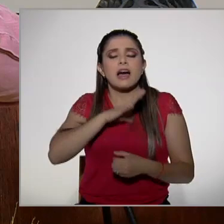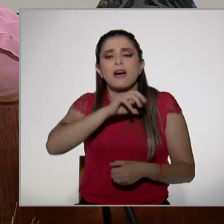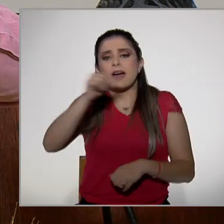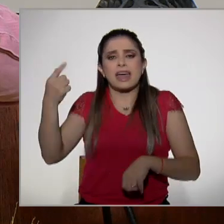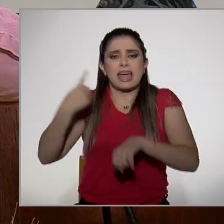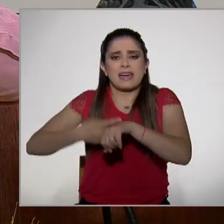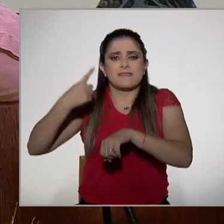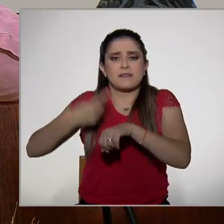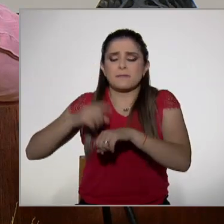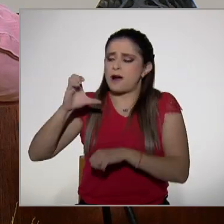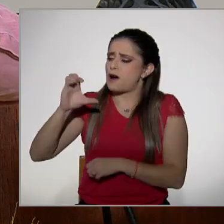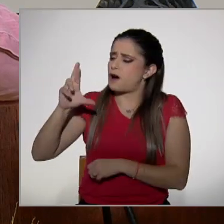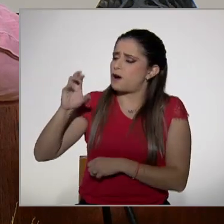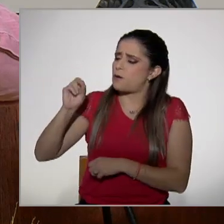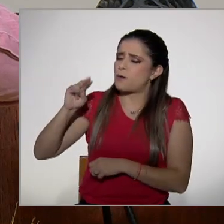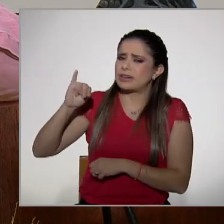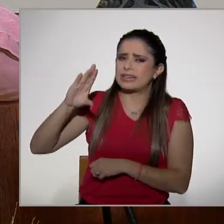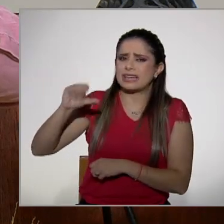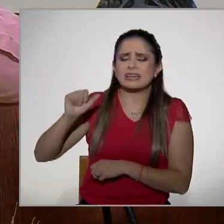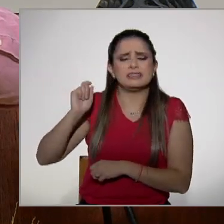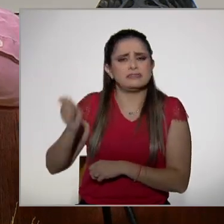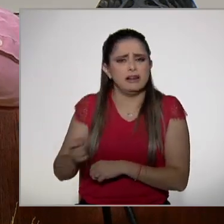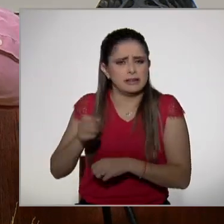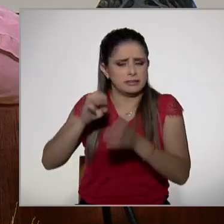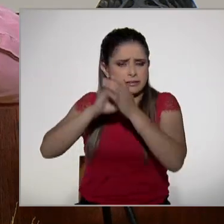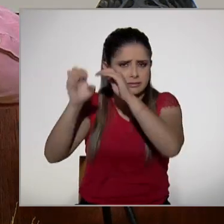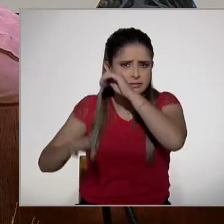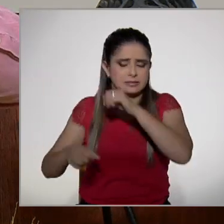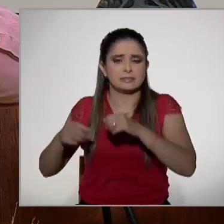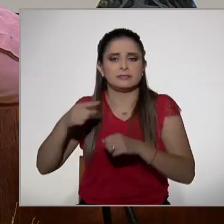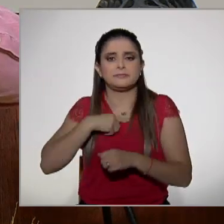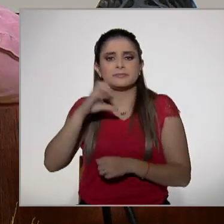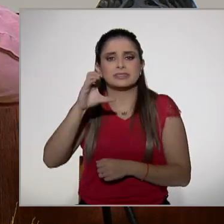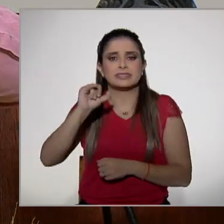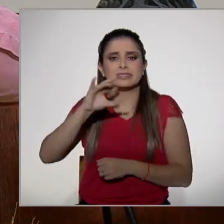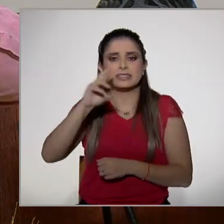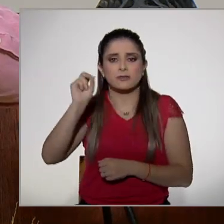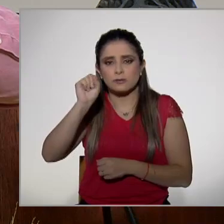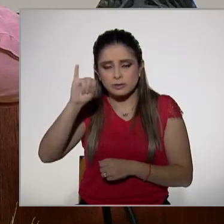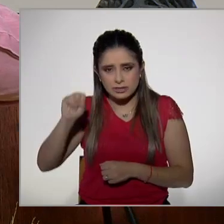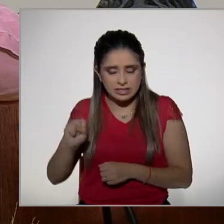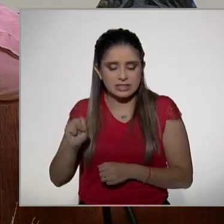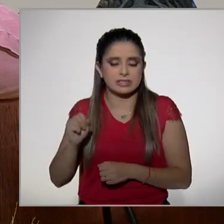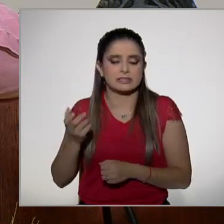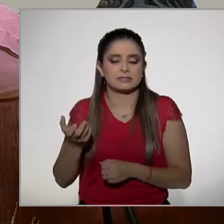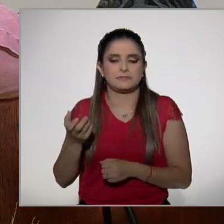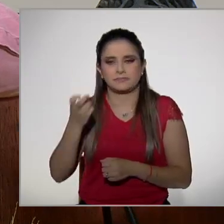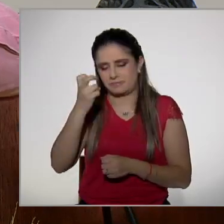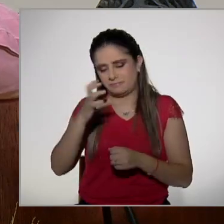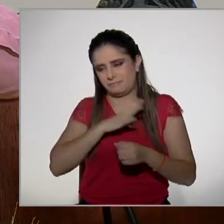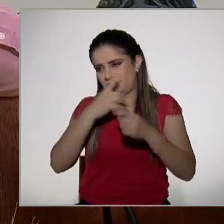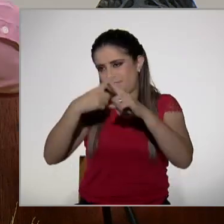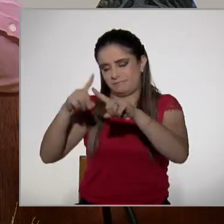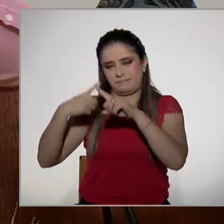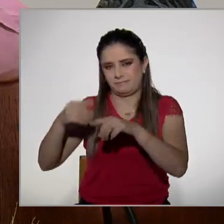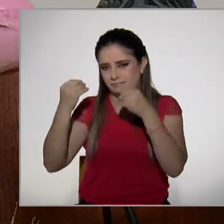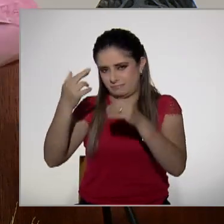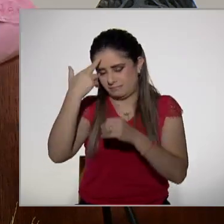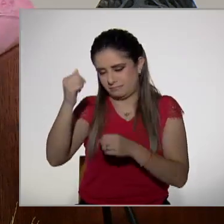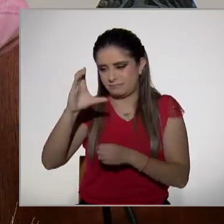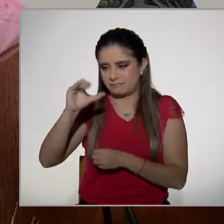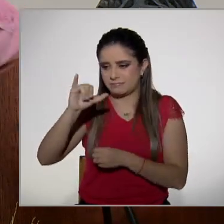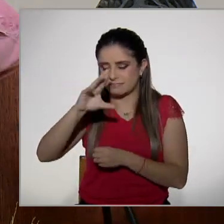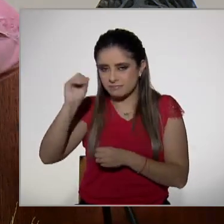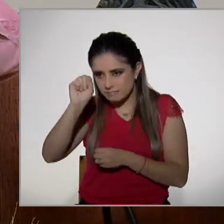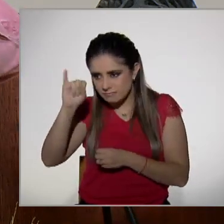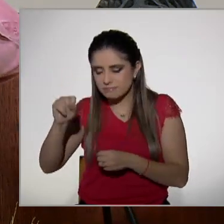qué es esto de anemia de enfermedad crónica por ejemplo yo pongo desde mi ventanilla la cirrosis hepática bueno ahí está entran muchos tips muchas causas pero otro